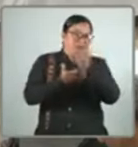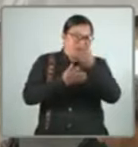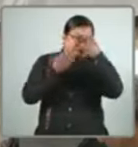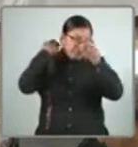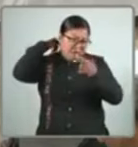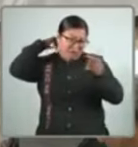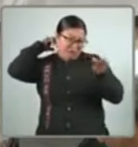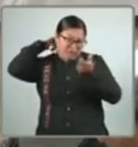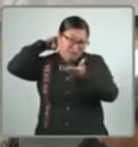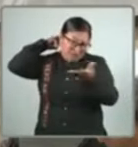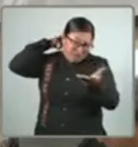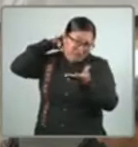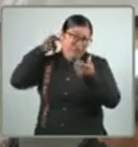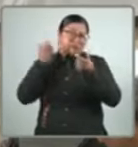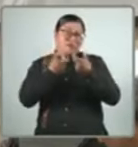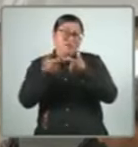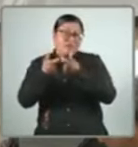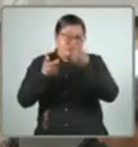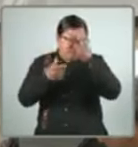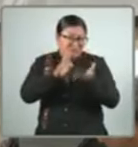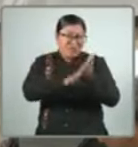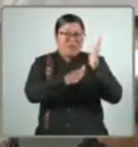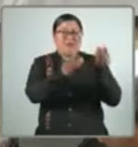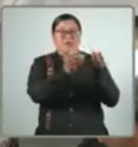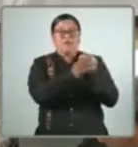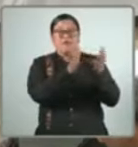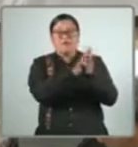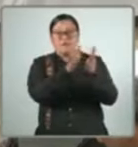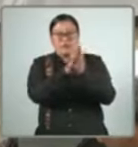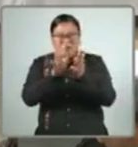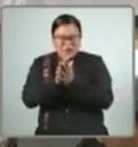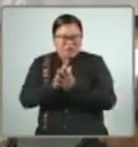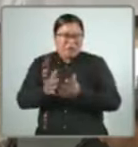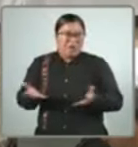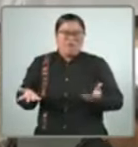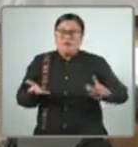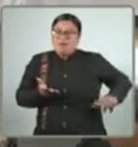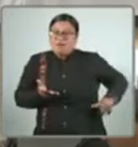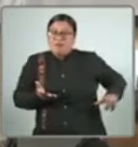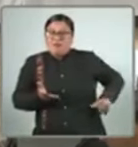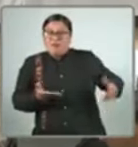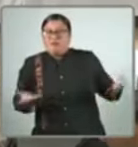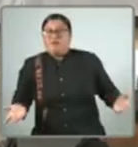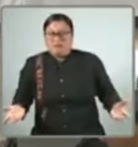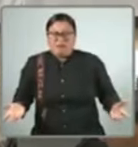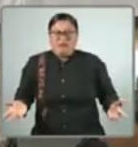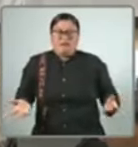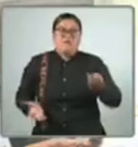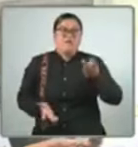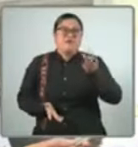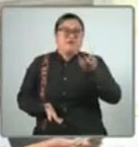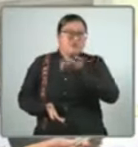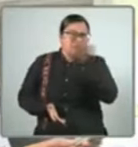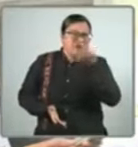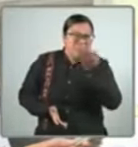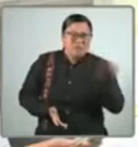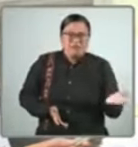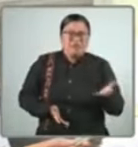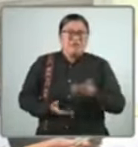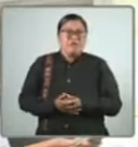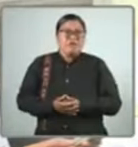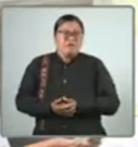están pidiendo cooperacha porque pues van a un concurso y es cuando dicen, ¿y el gobierno? Y bueno, ¿y su escuela?